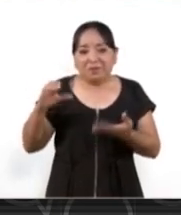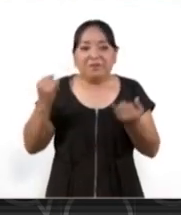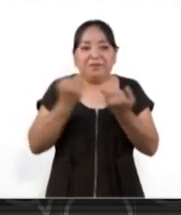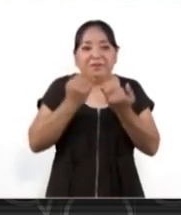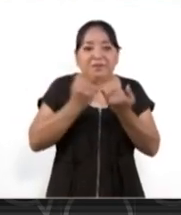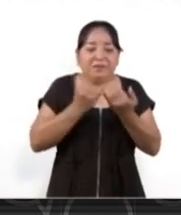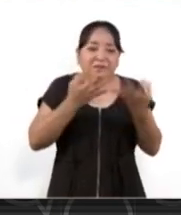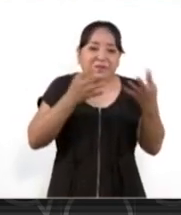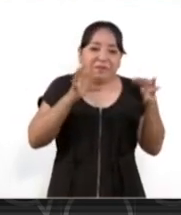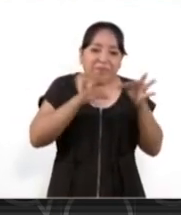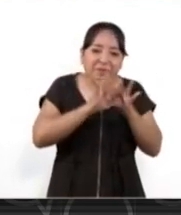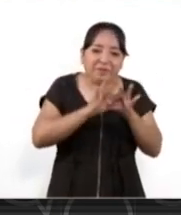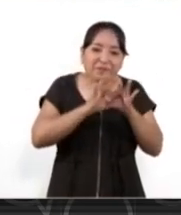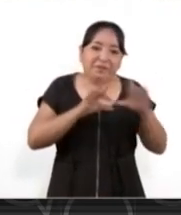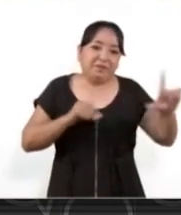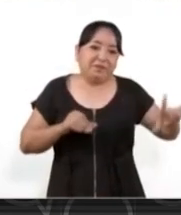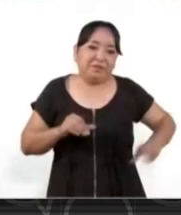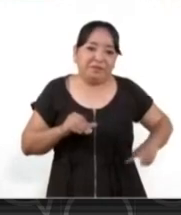gobierno de